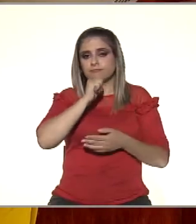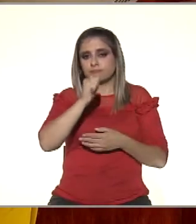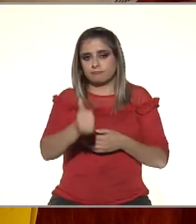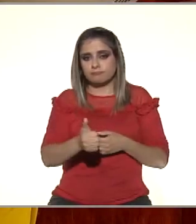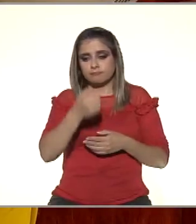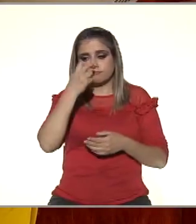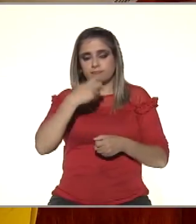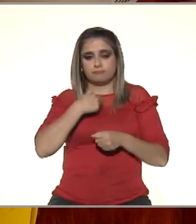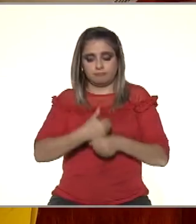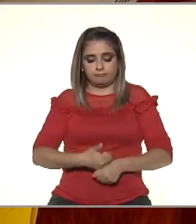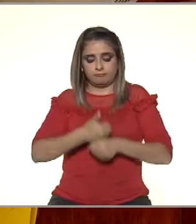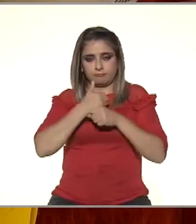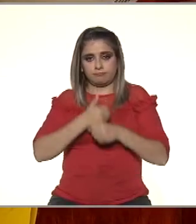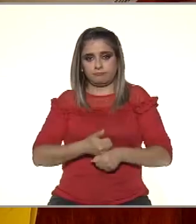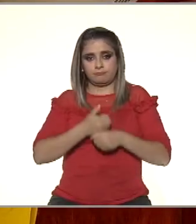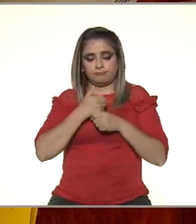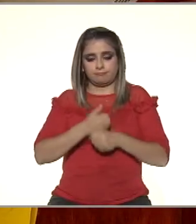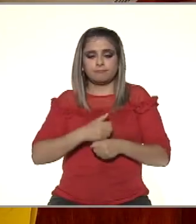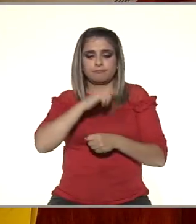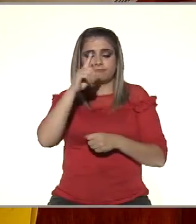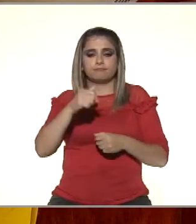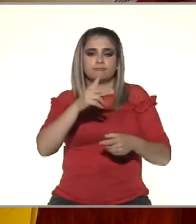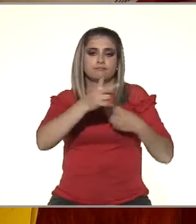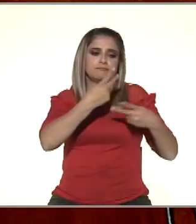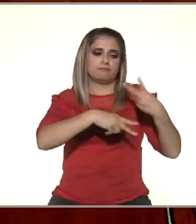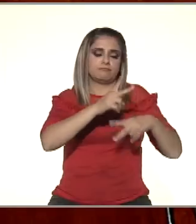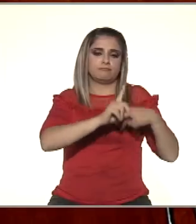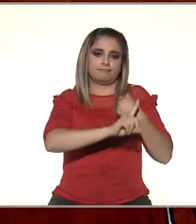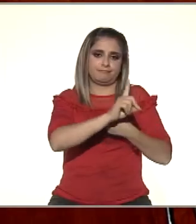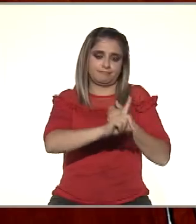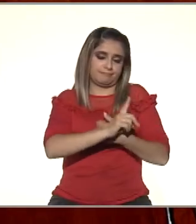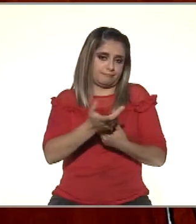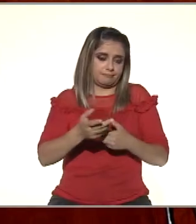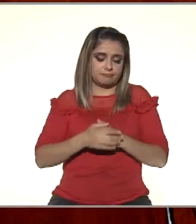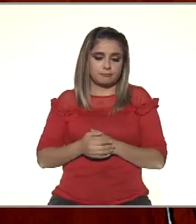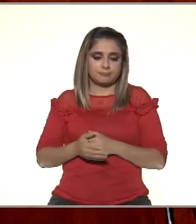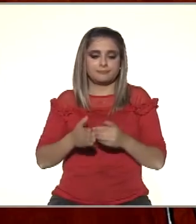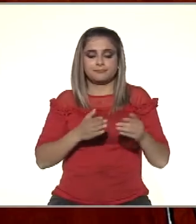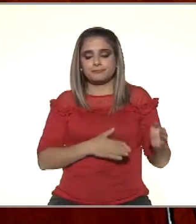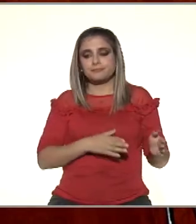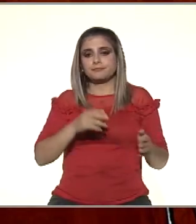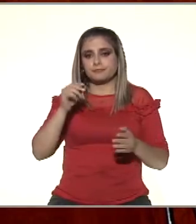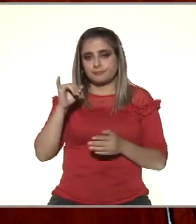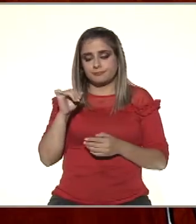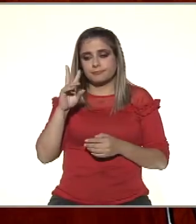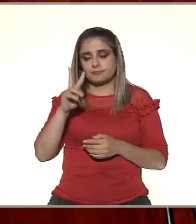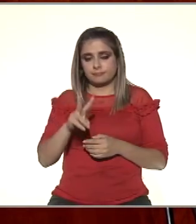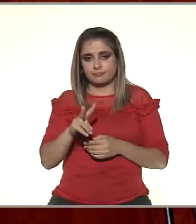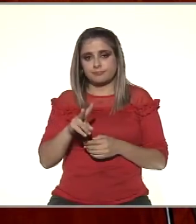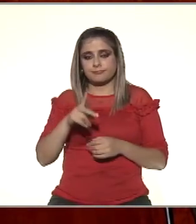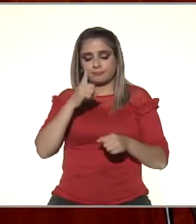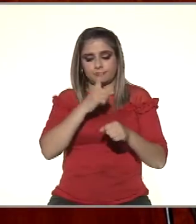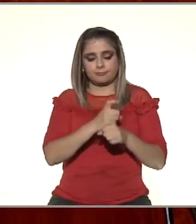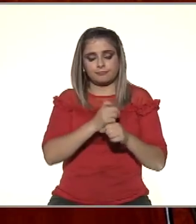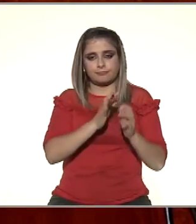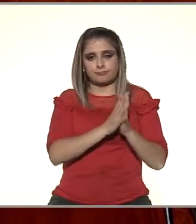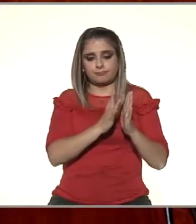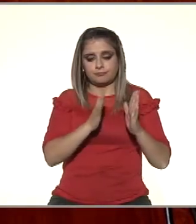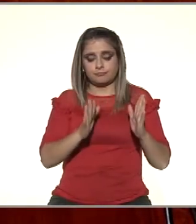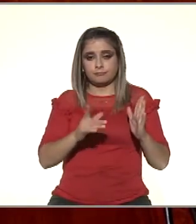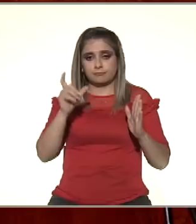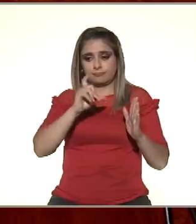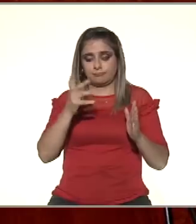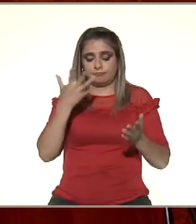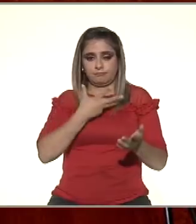y que va a permear. Yo creo que todas esas decisiones se están pasando en la primera etapa. Entonces, cuando viene